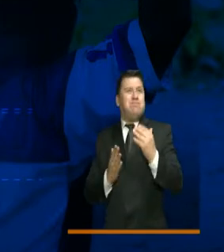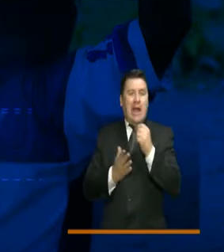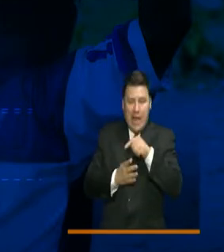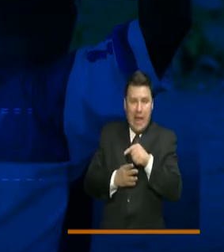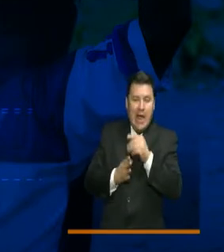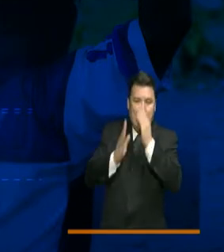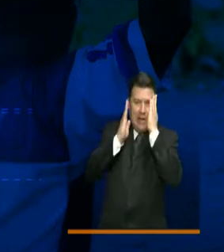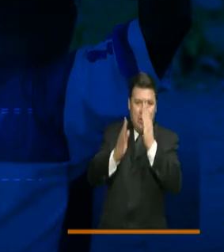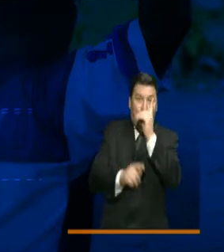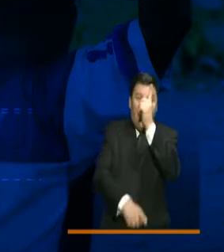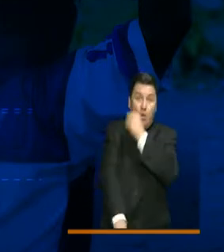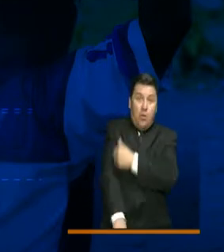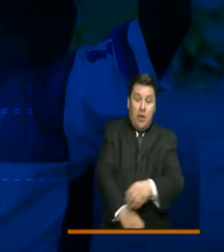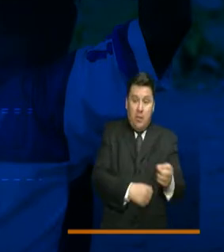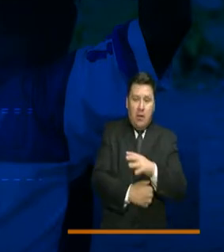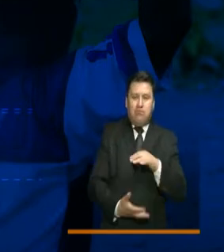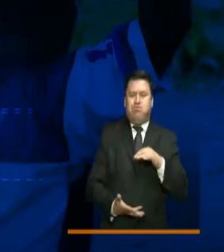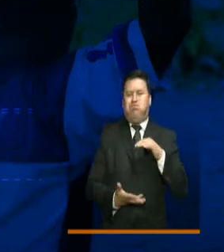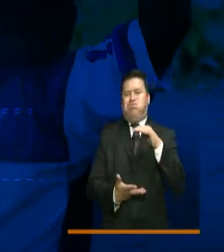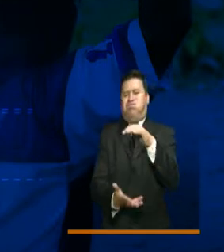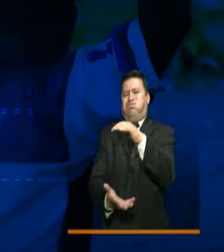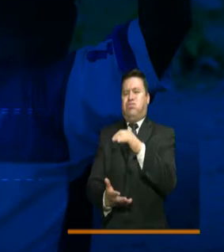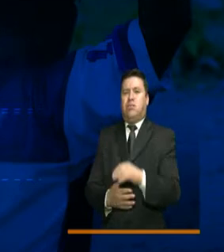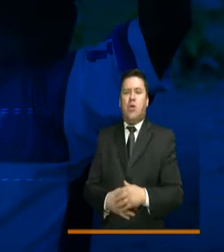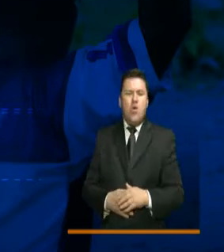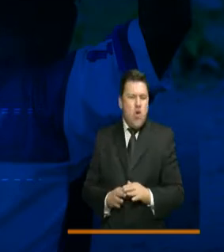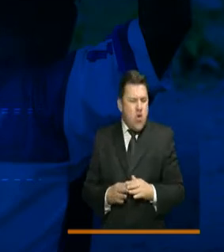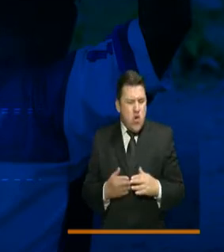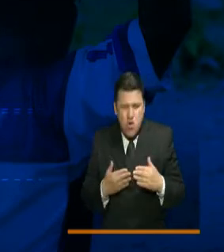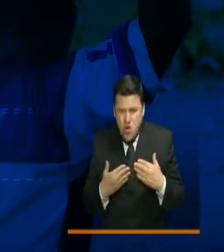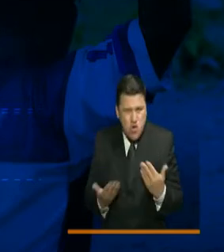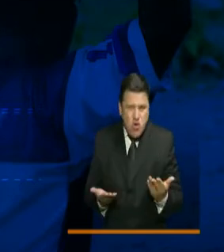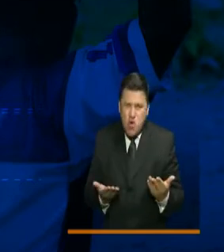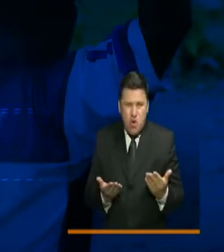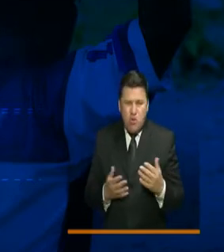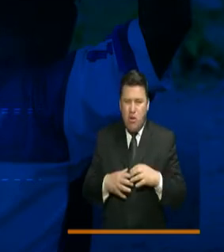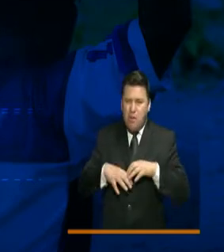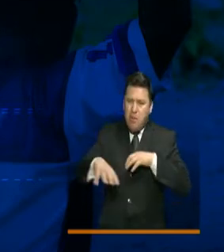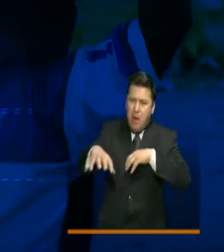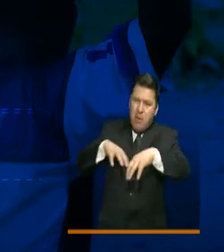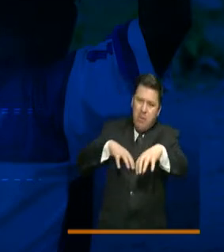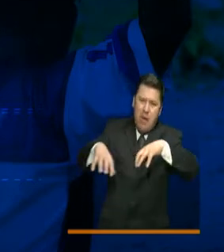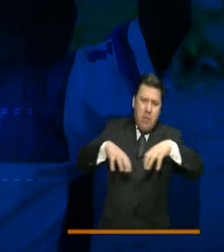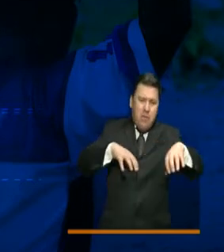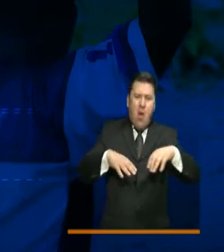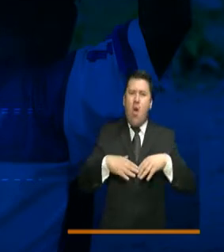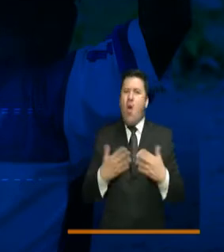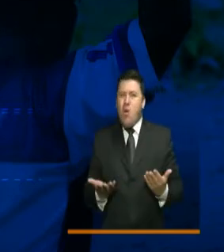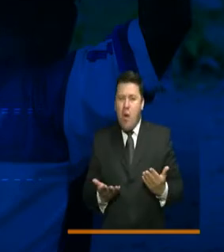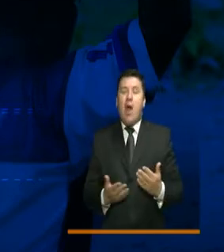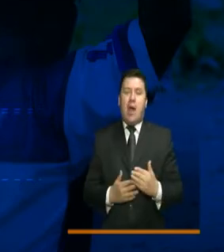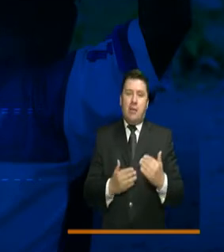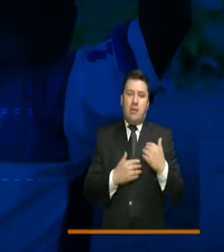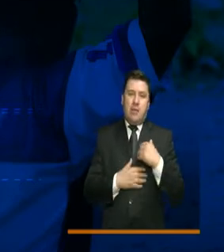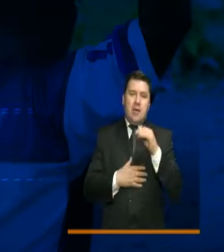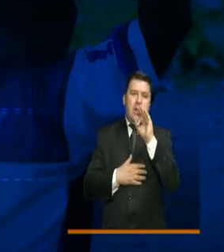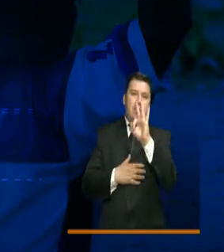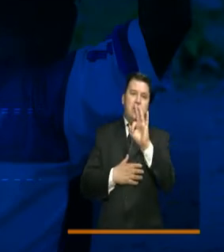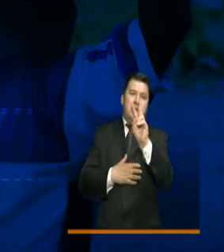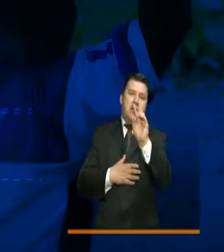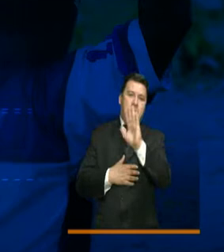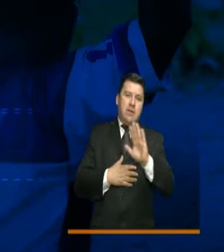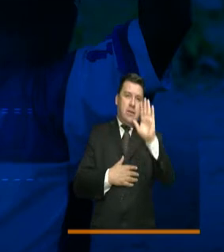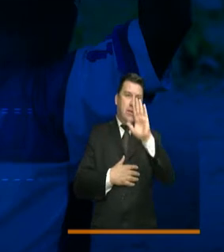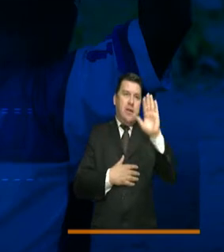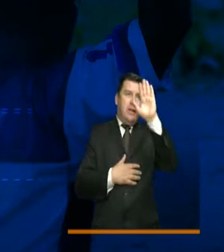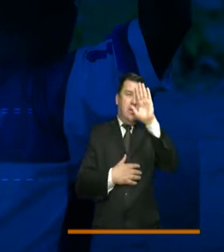dirigido este 1 millón de mercados. ¿Cómo estamos haciendo? ¿Cómo se distribuyó? se distribuyó en 32